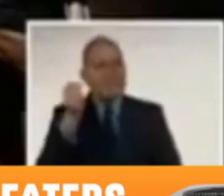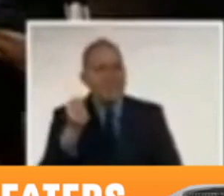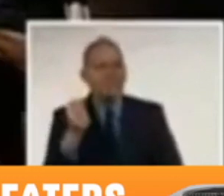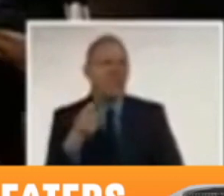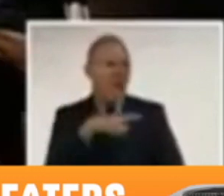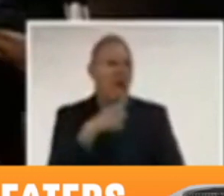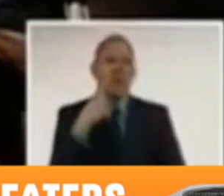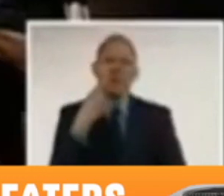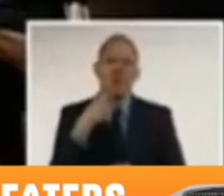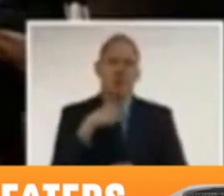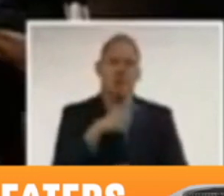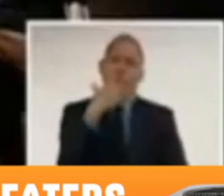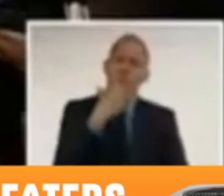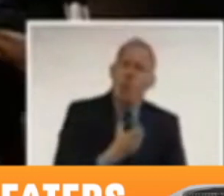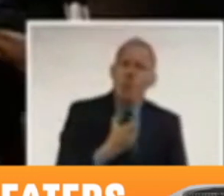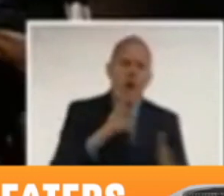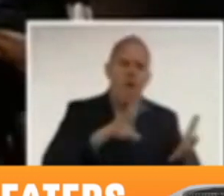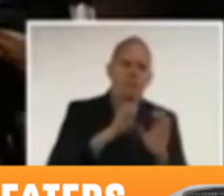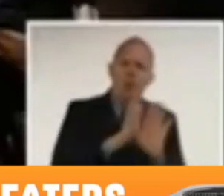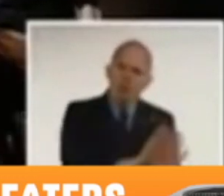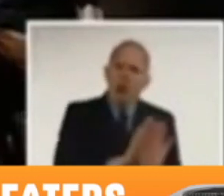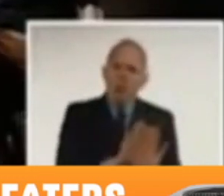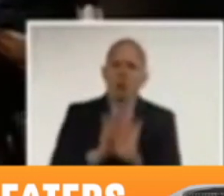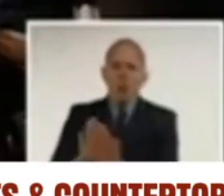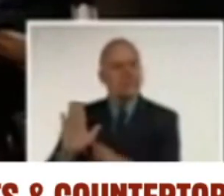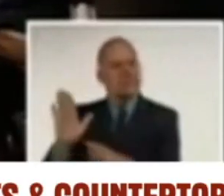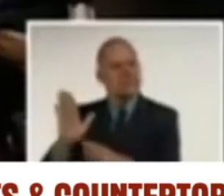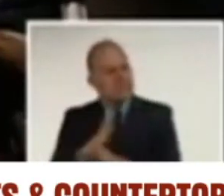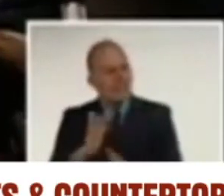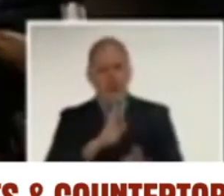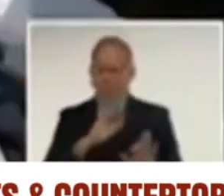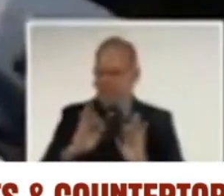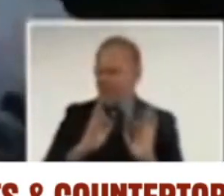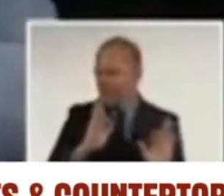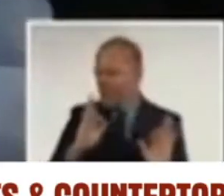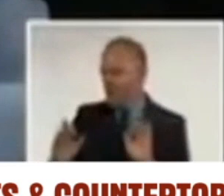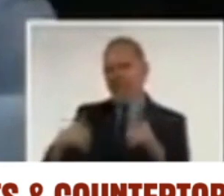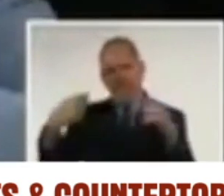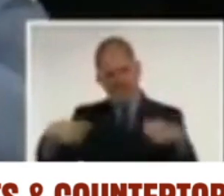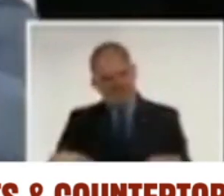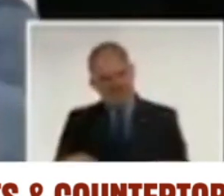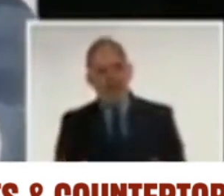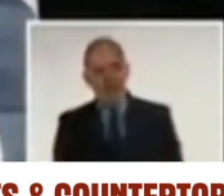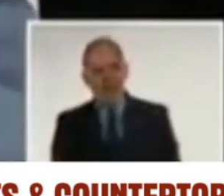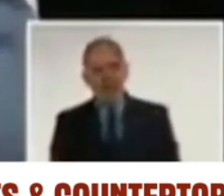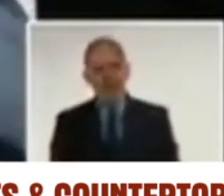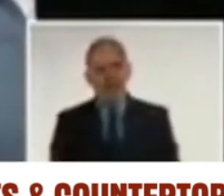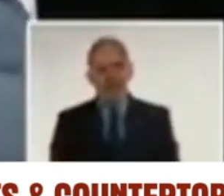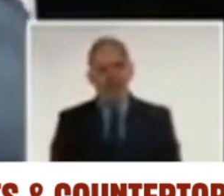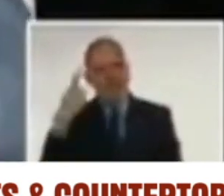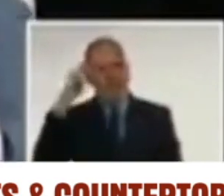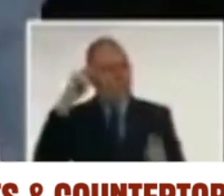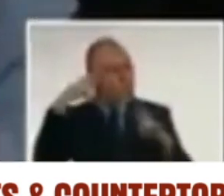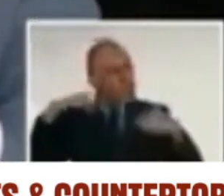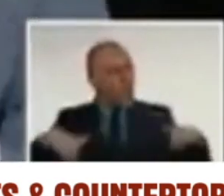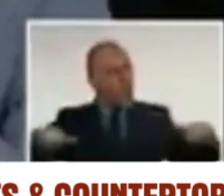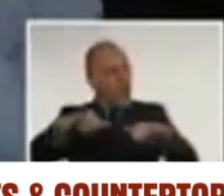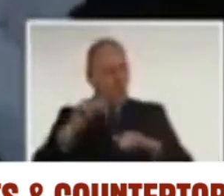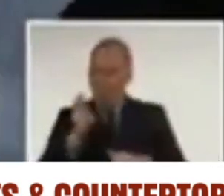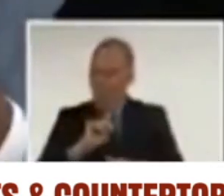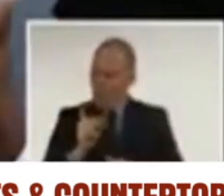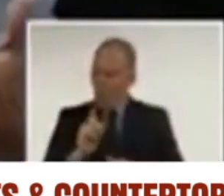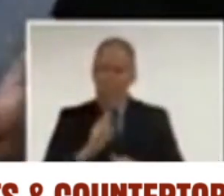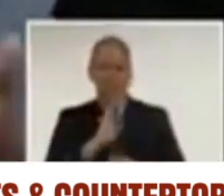es Cuba al mismo tiempo un proyecto que sea capaz de modelarse comunicativamente de forma atractiva